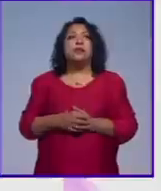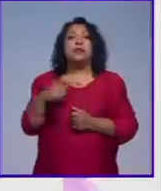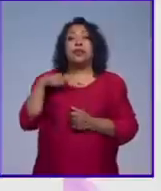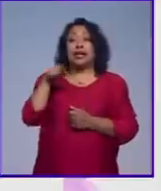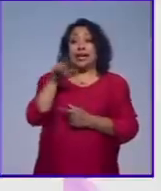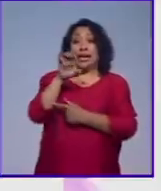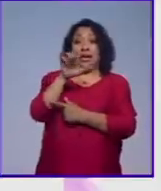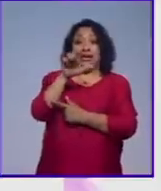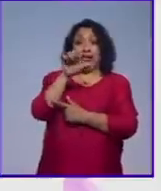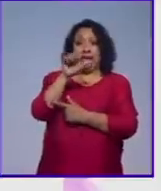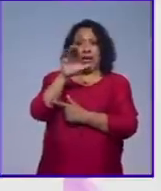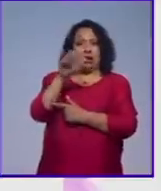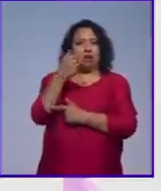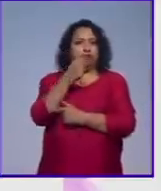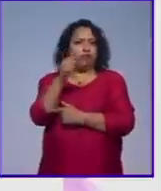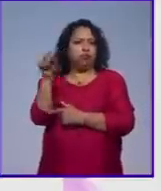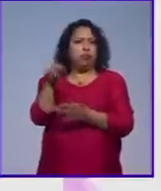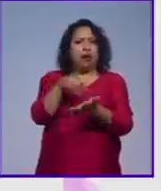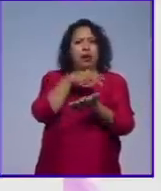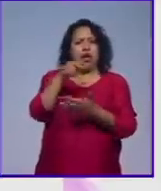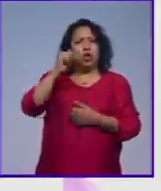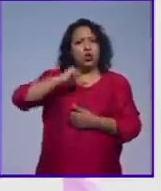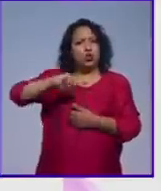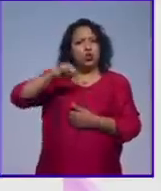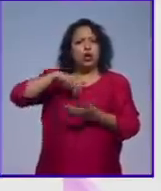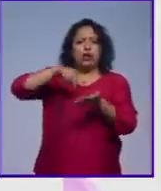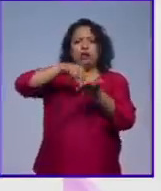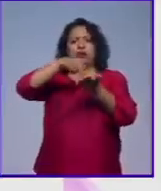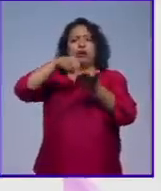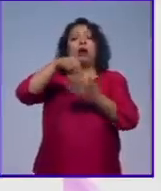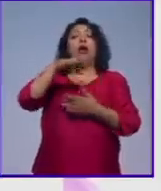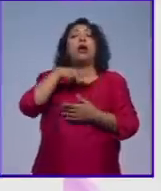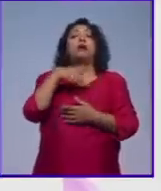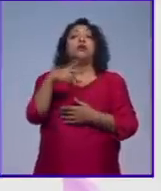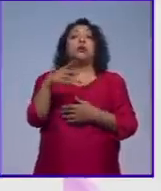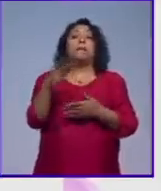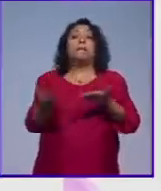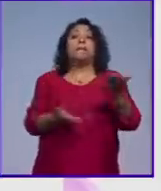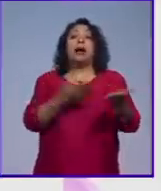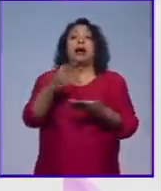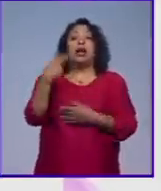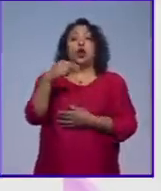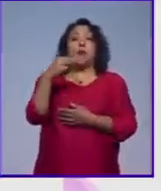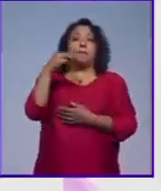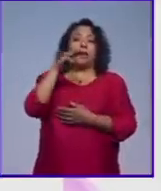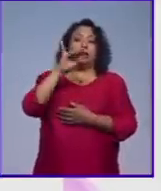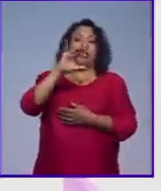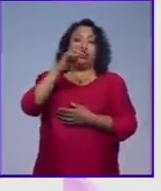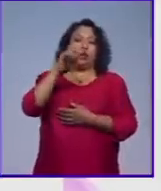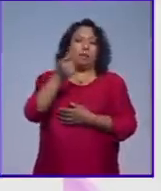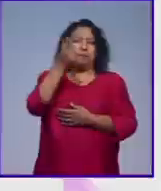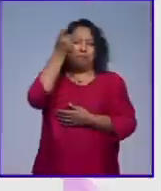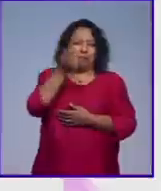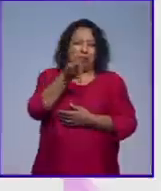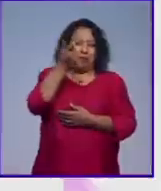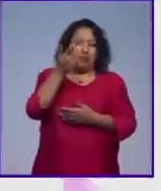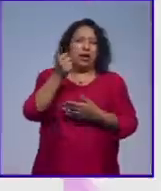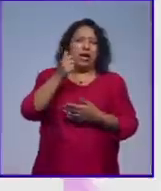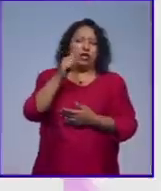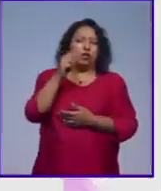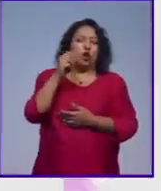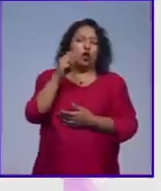Elisa Carrillo, siendo una gran bailarina de clásico, va a bailar Michoacán, que es una de las primeras obras de Amalia Hernández, Sones Antiguos de